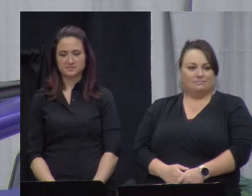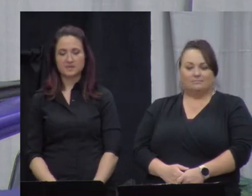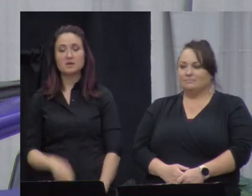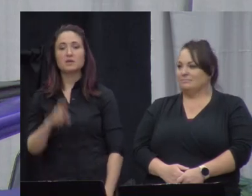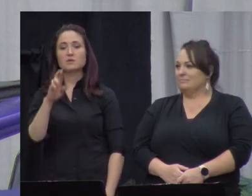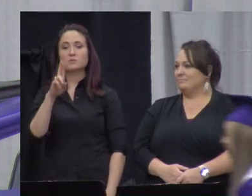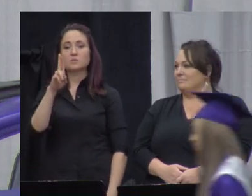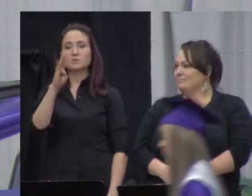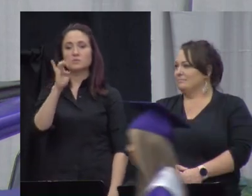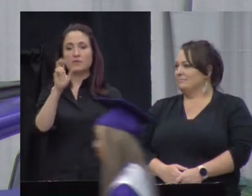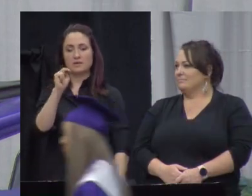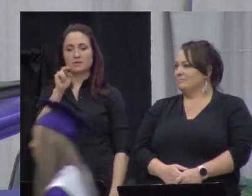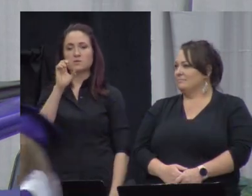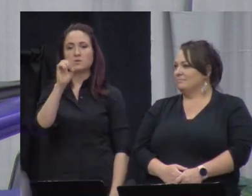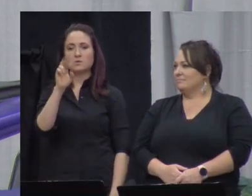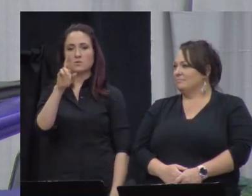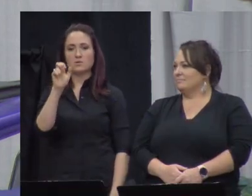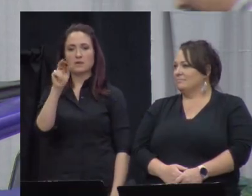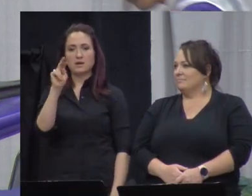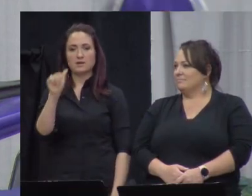Ruben Arona.